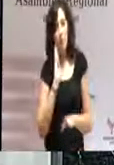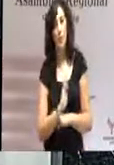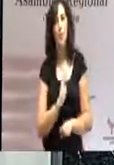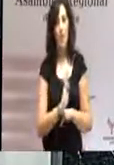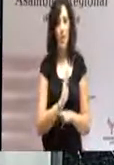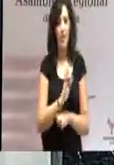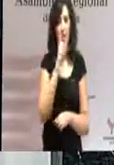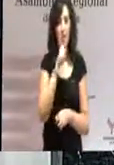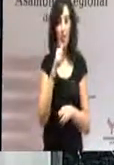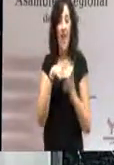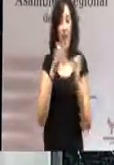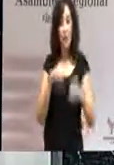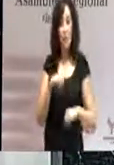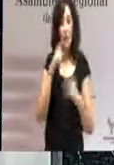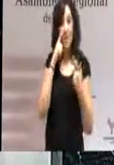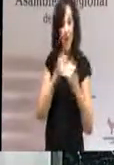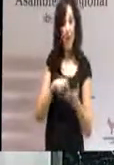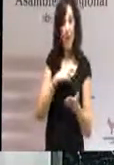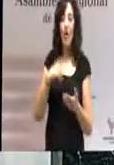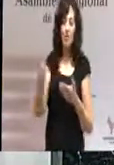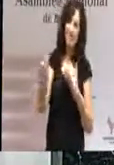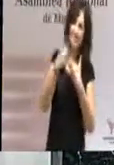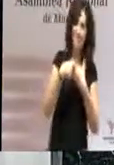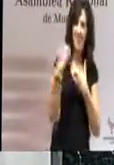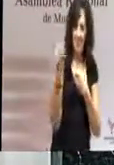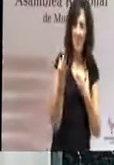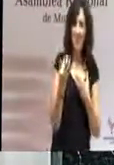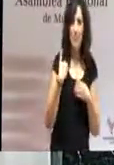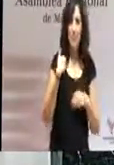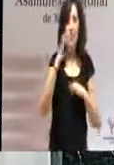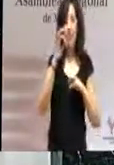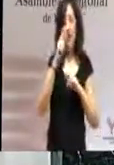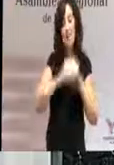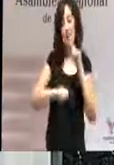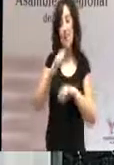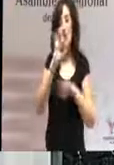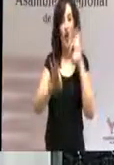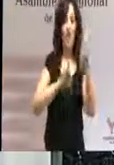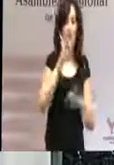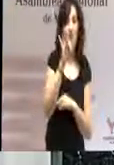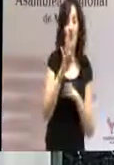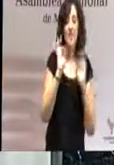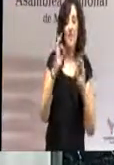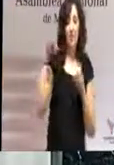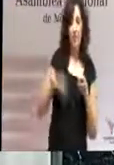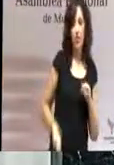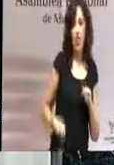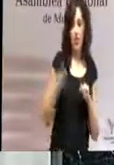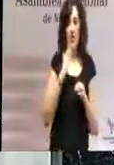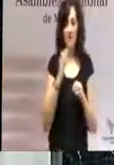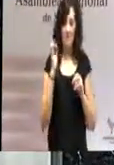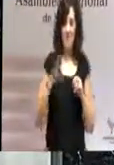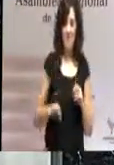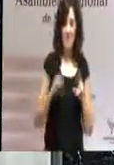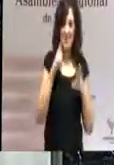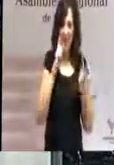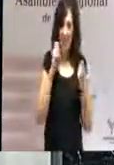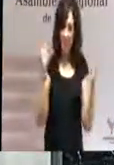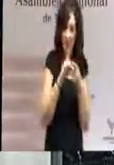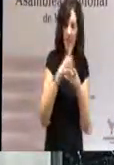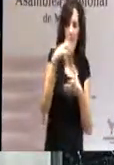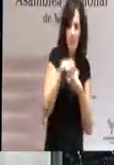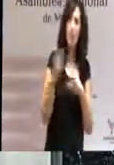al acuerdo por la sanidad regional, promovido por las organizaciones sociales y profesionales. Aborde de una vez